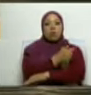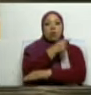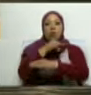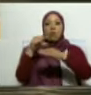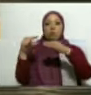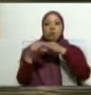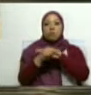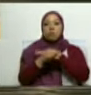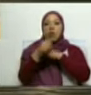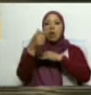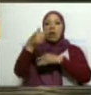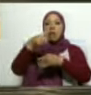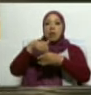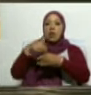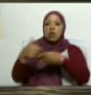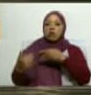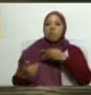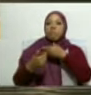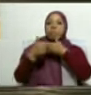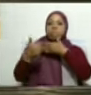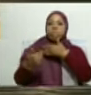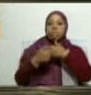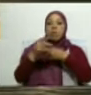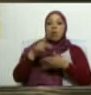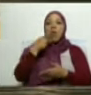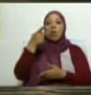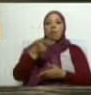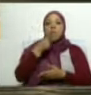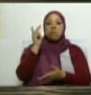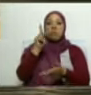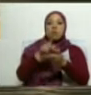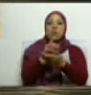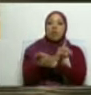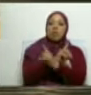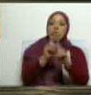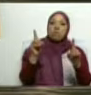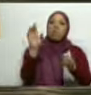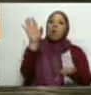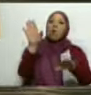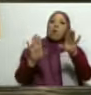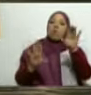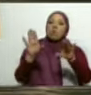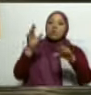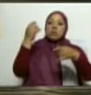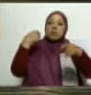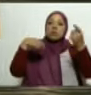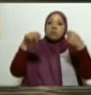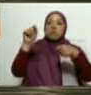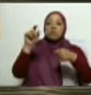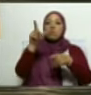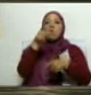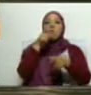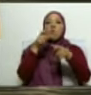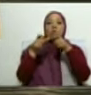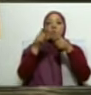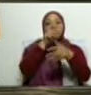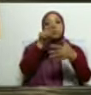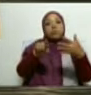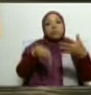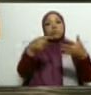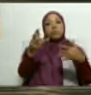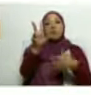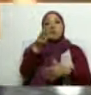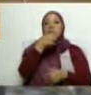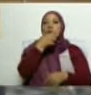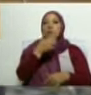derecho al sufragio, la participación política, la expresión democrática y la celebración del referendo consultivo el 3 de